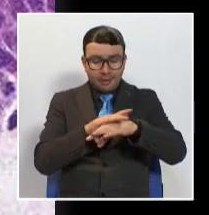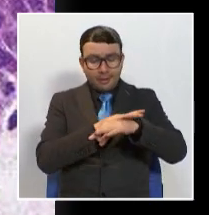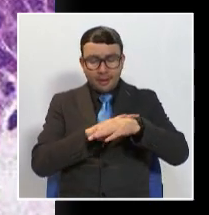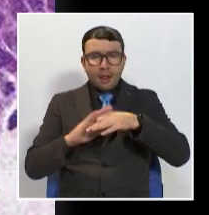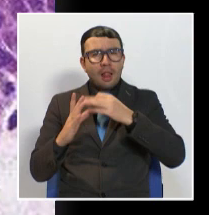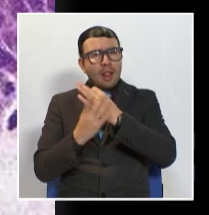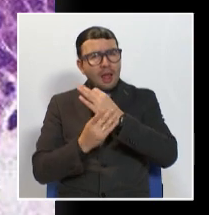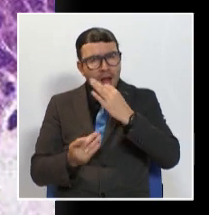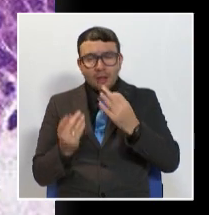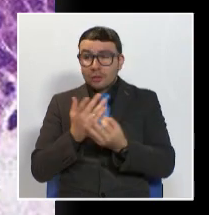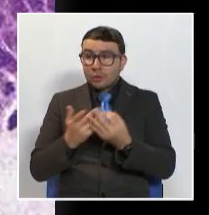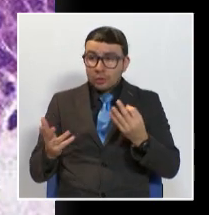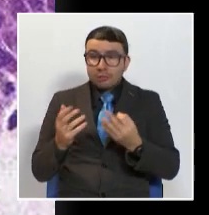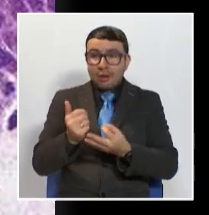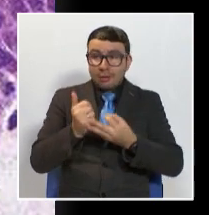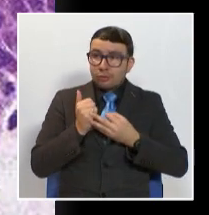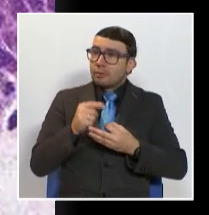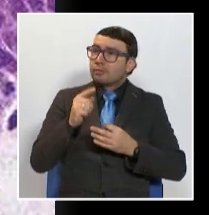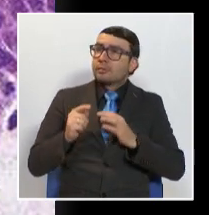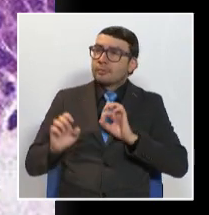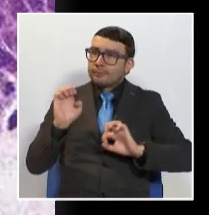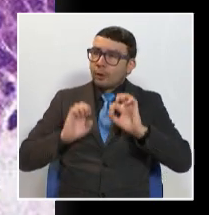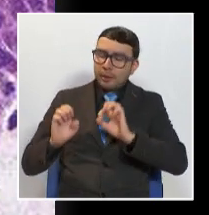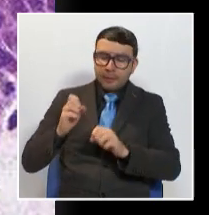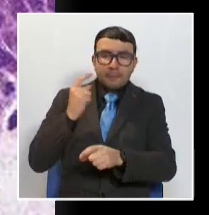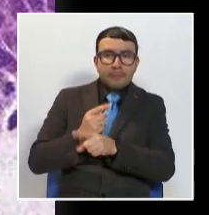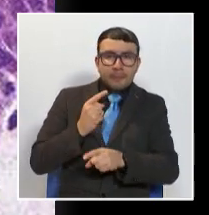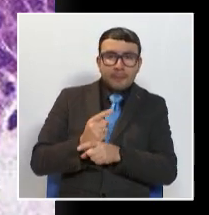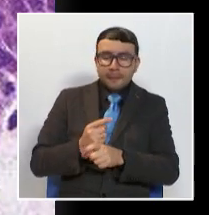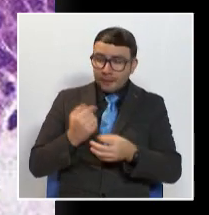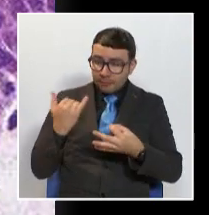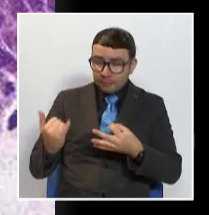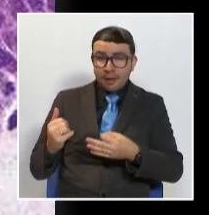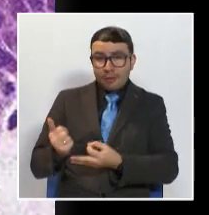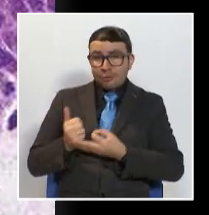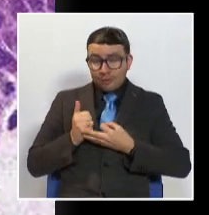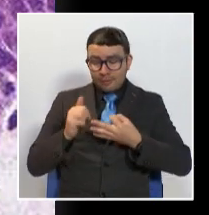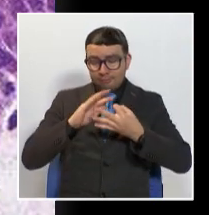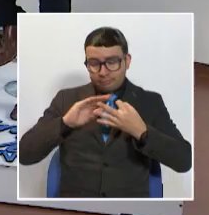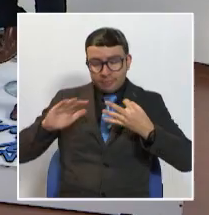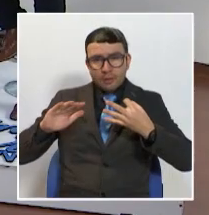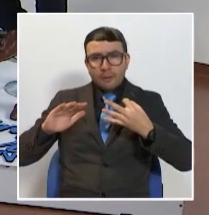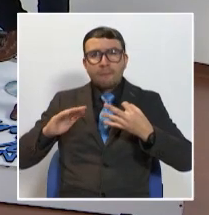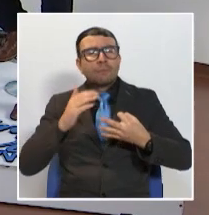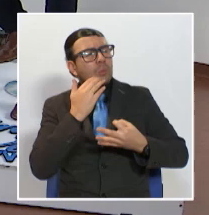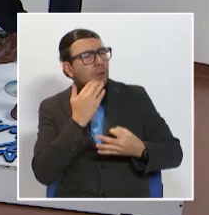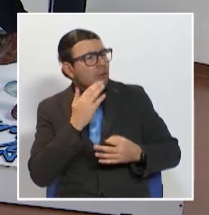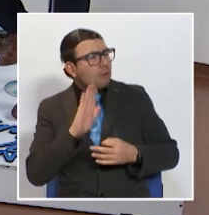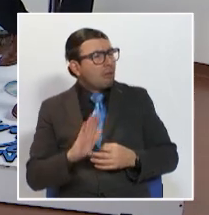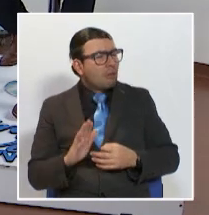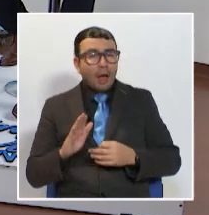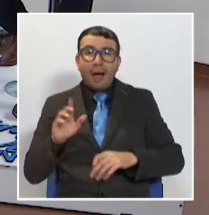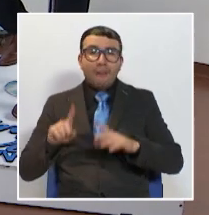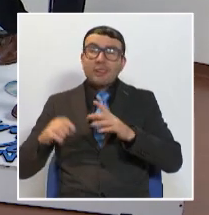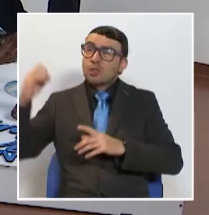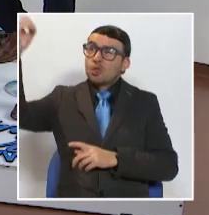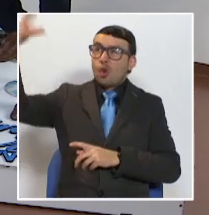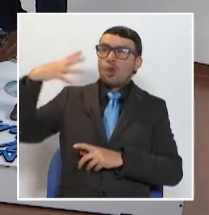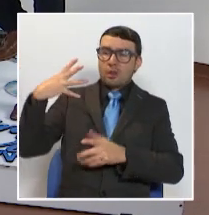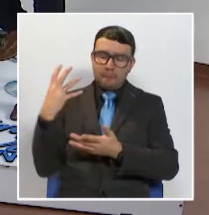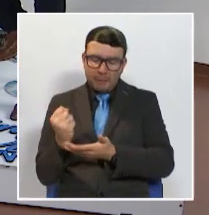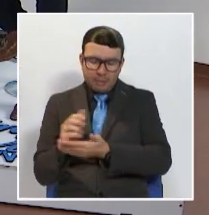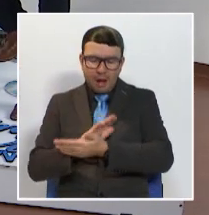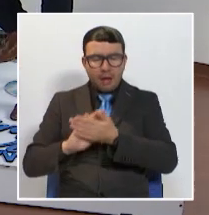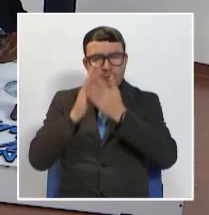que mantienen esa defensa inmunológica de la piel. Cuando uno se broncea, que descaspa, ¿qué es lo que uno